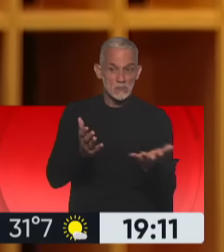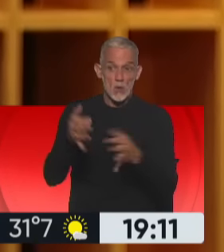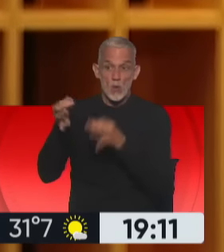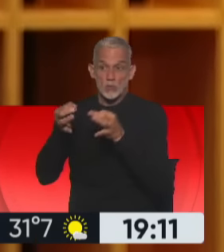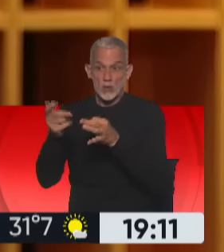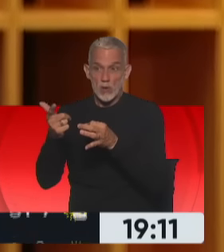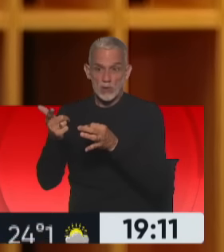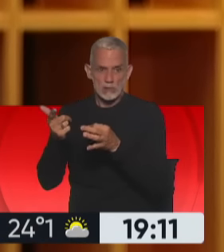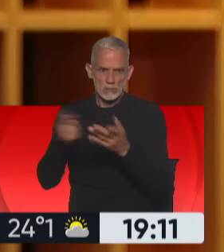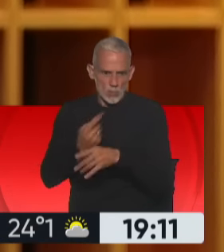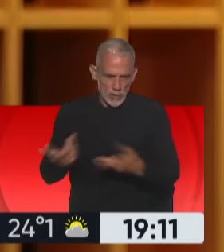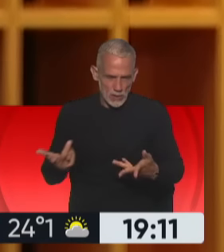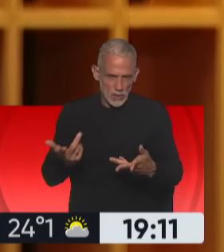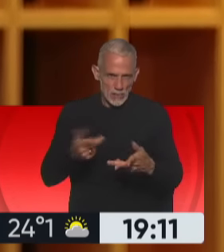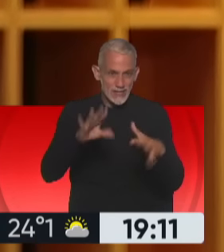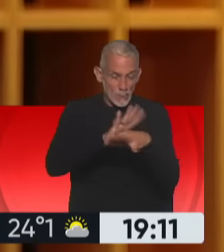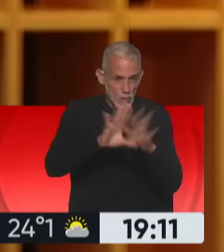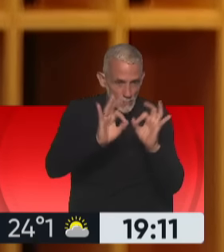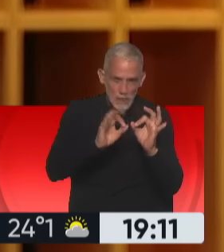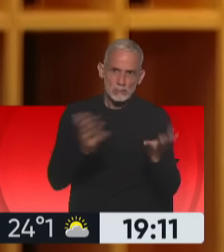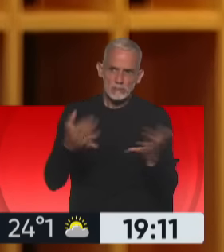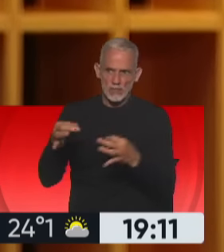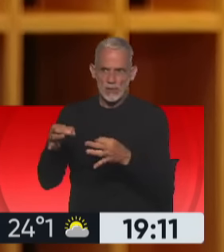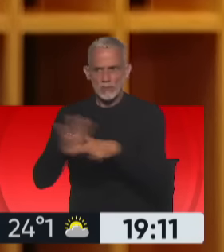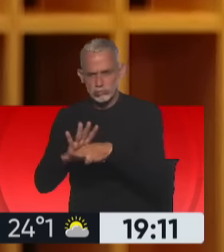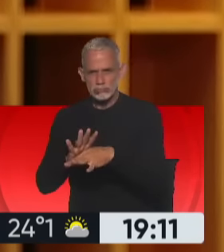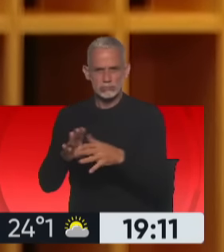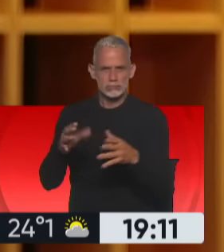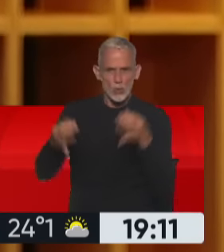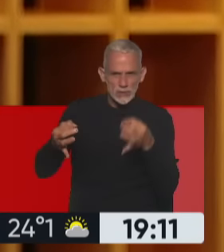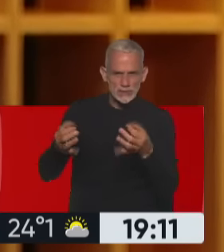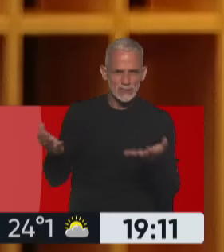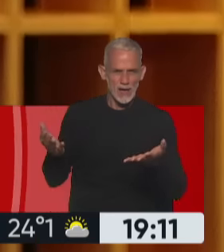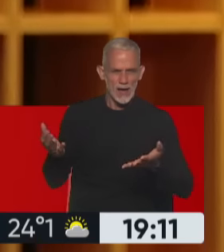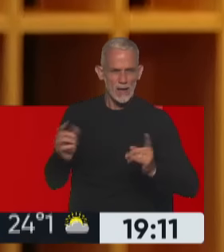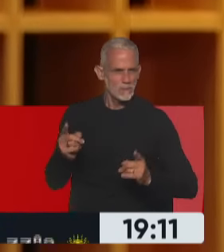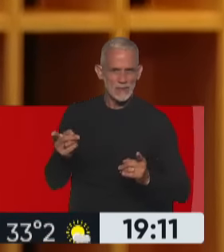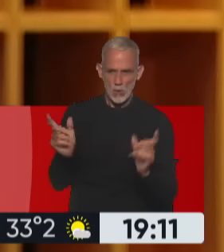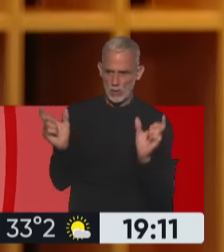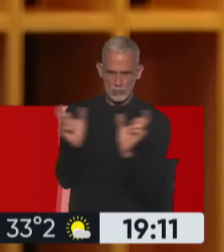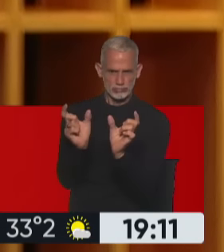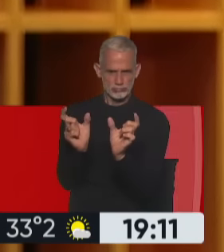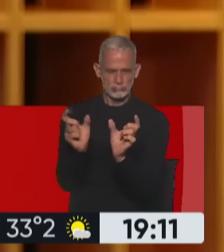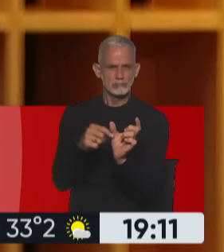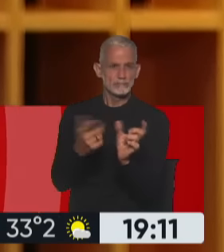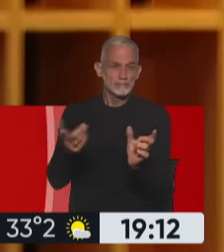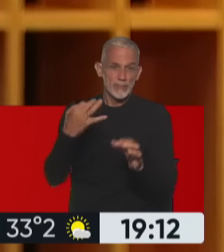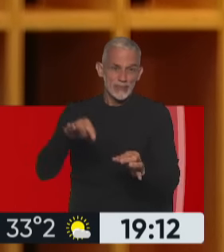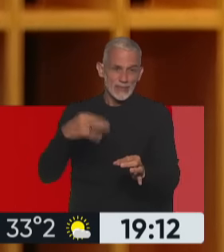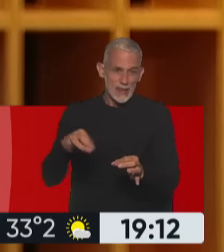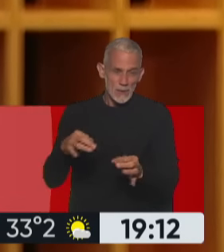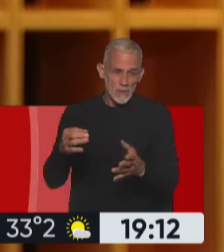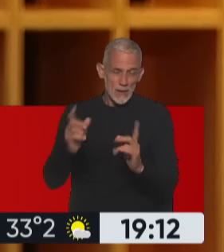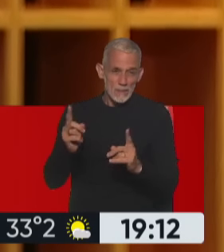injusto. Es decir, en el altar de la eficiencia paretiana no podemos estar